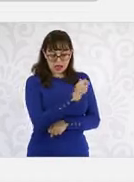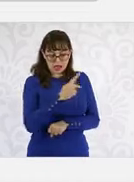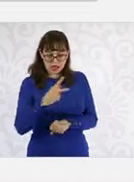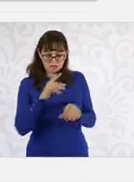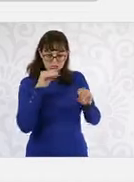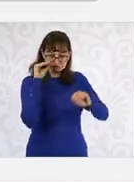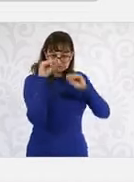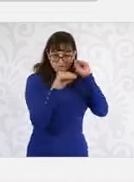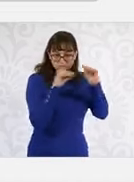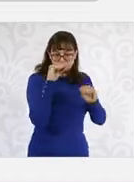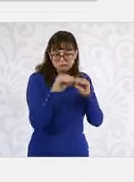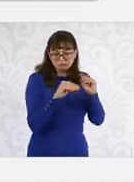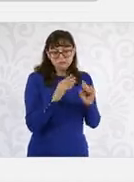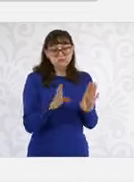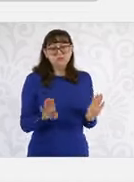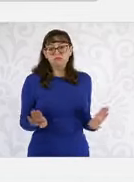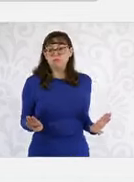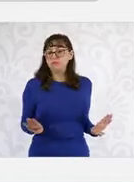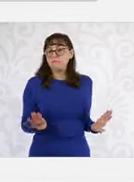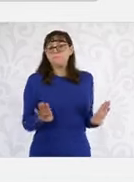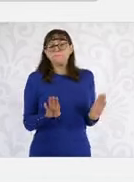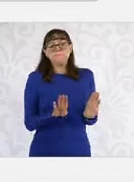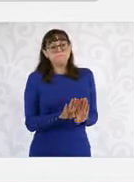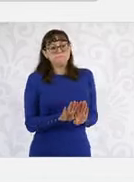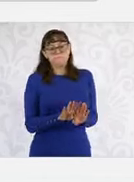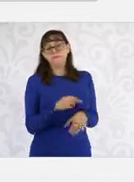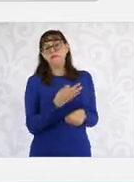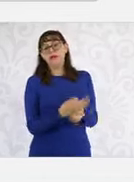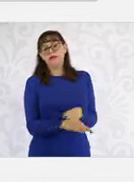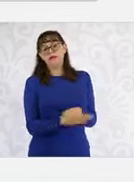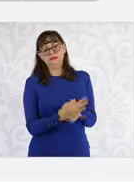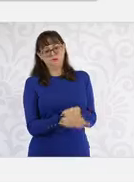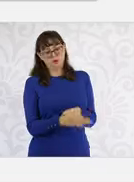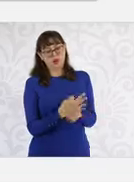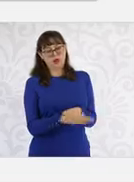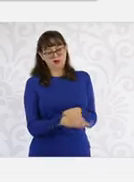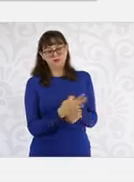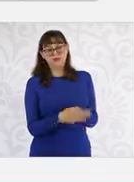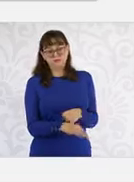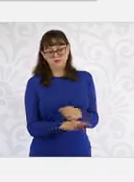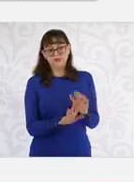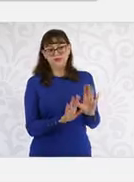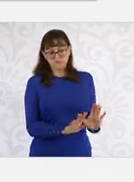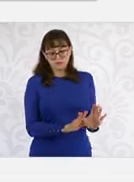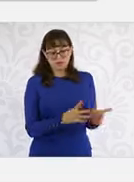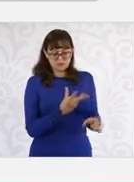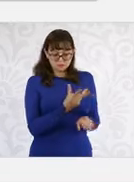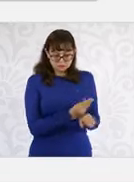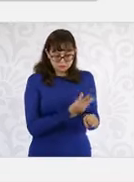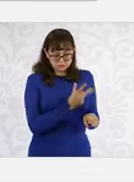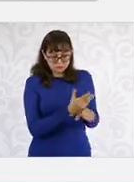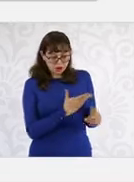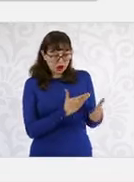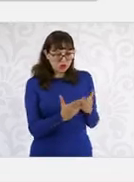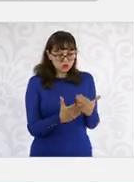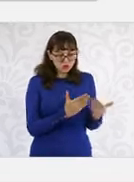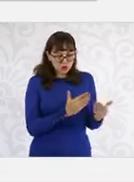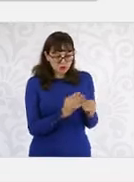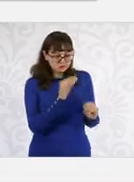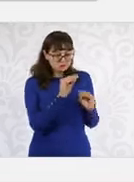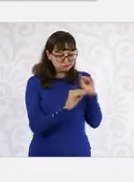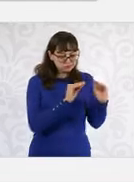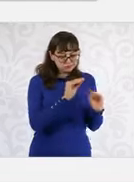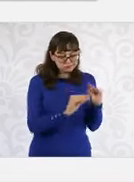hoy, la aplicación litro por litro quedará temporalmente inactiva. Hemos iniciado un proceso de actualización para